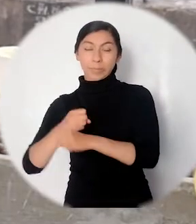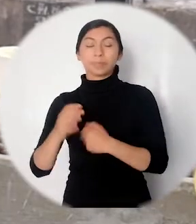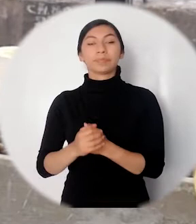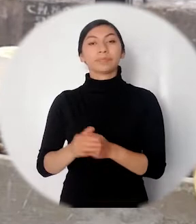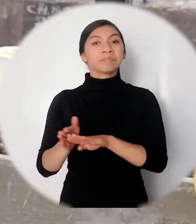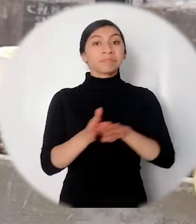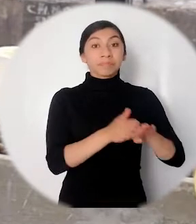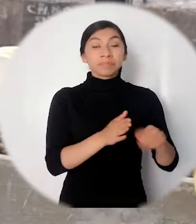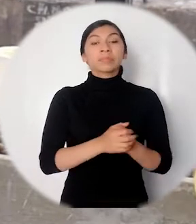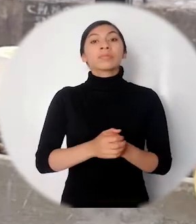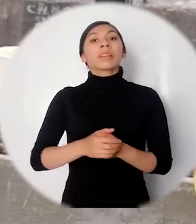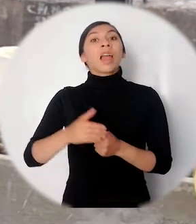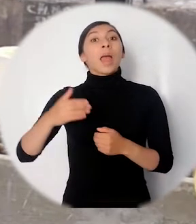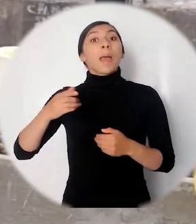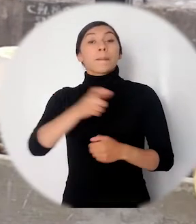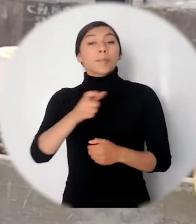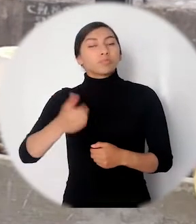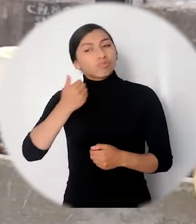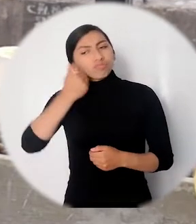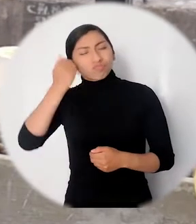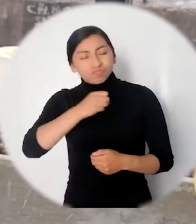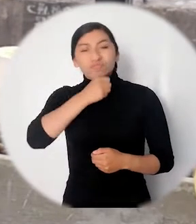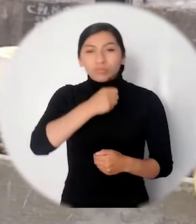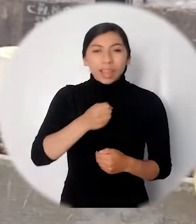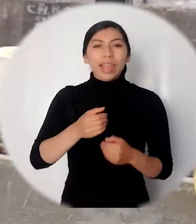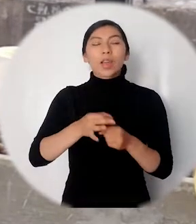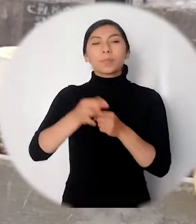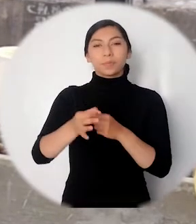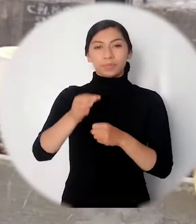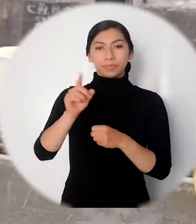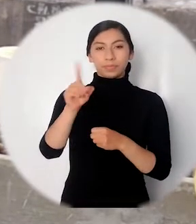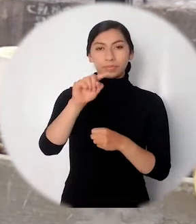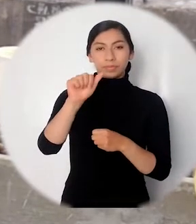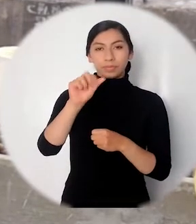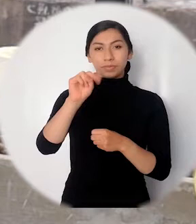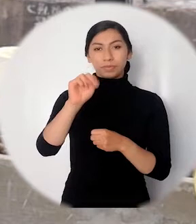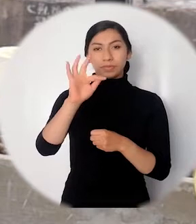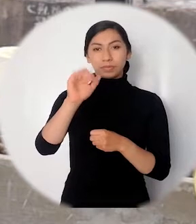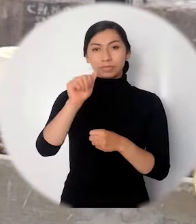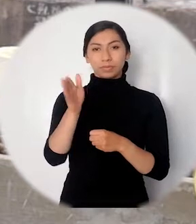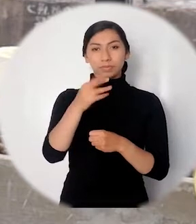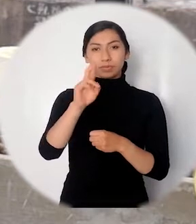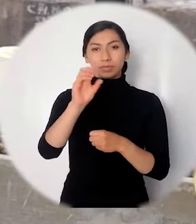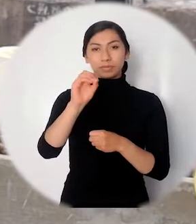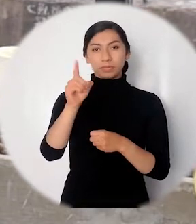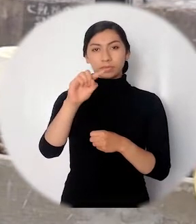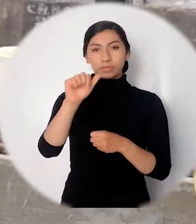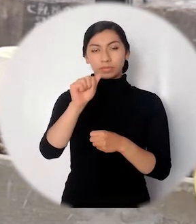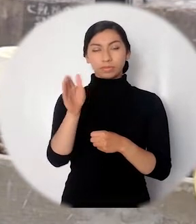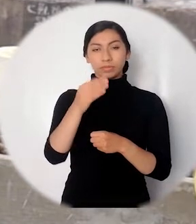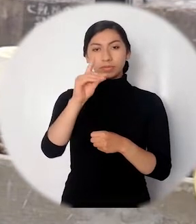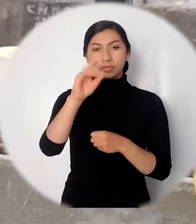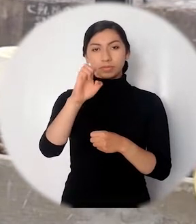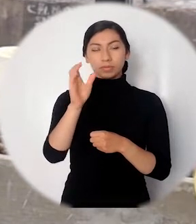Personas mayores víctimas del conflicto que habitan en el municipio de Santa Rosa de Cabal participaron en la estrategia psicosocial Memorias Reparadoras